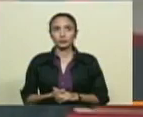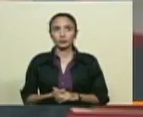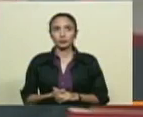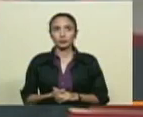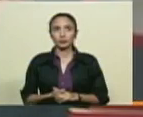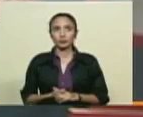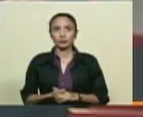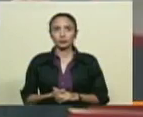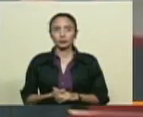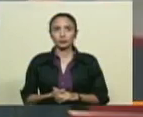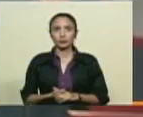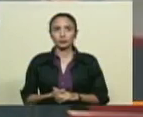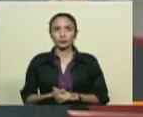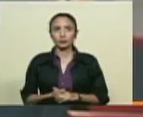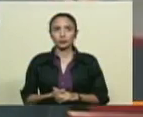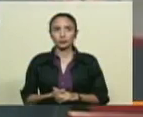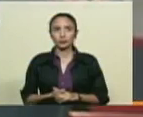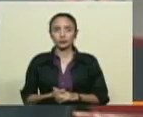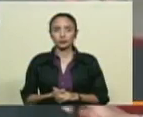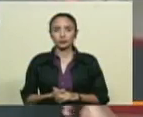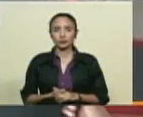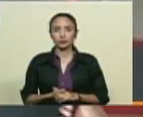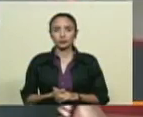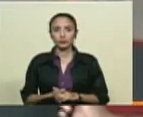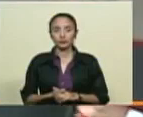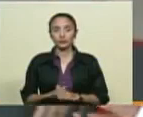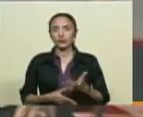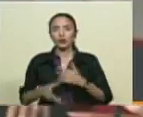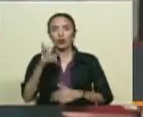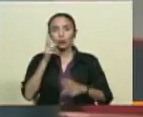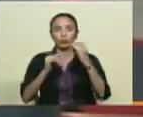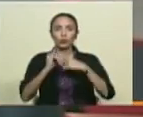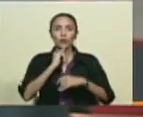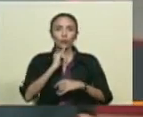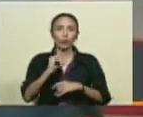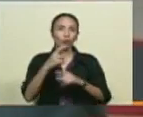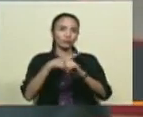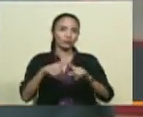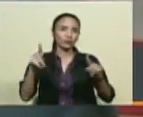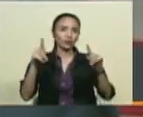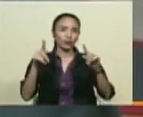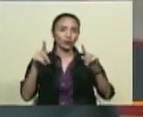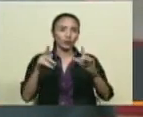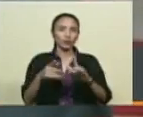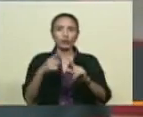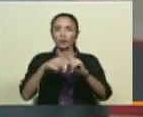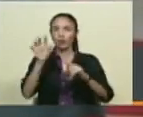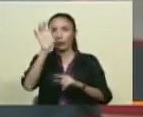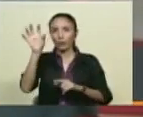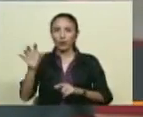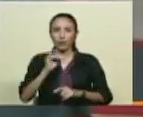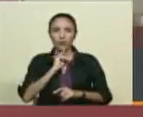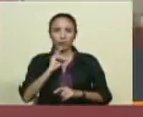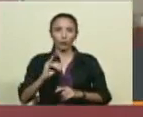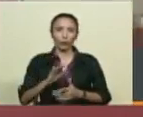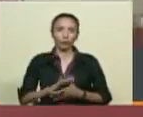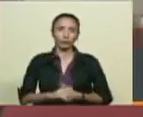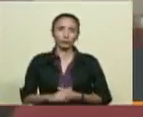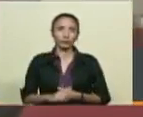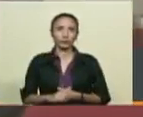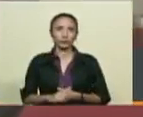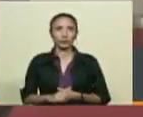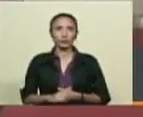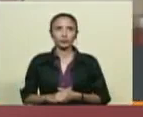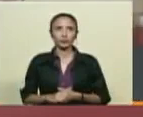humbled by your words of acknowledgement of the